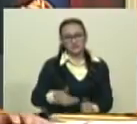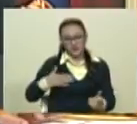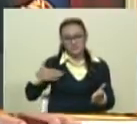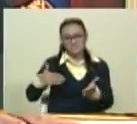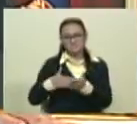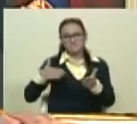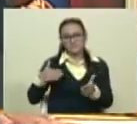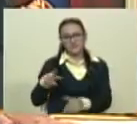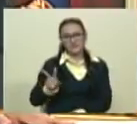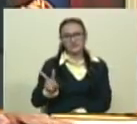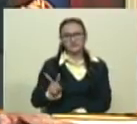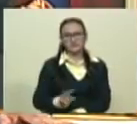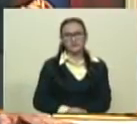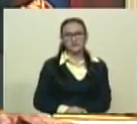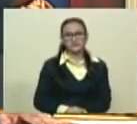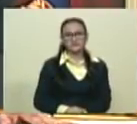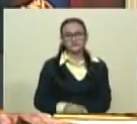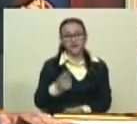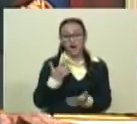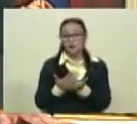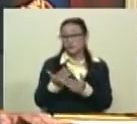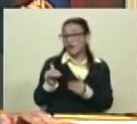Venezuela.